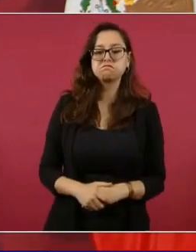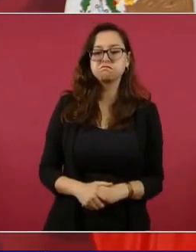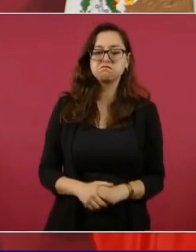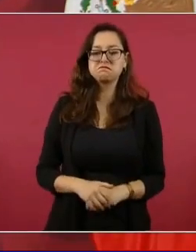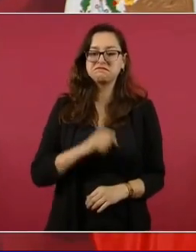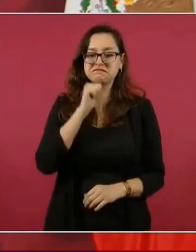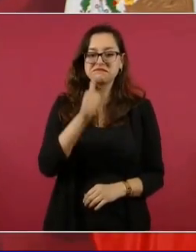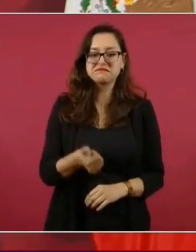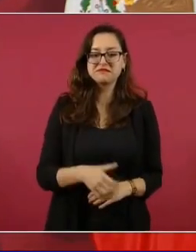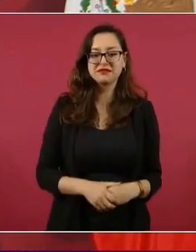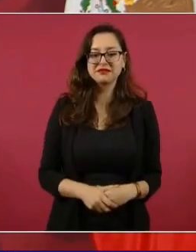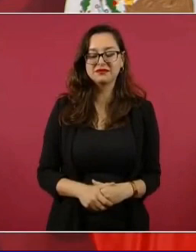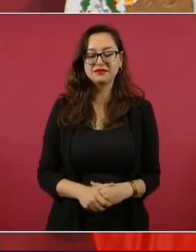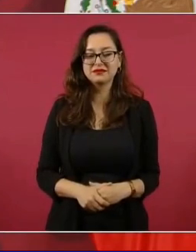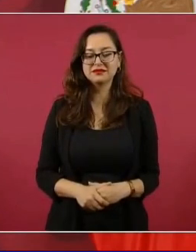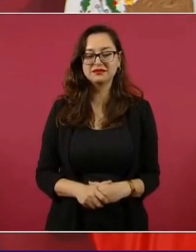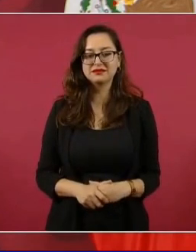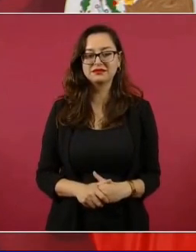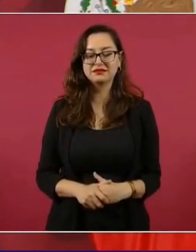nada.